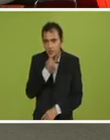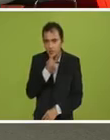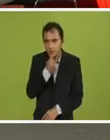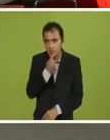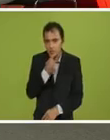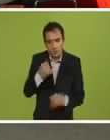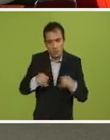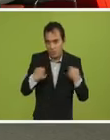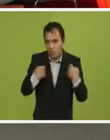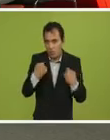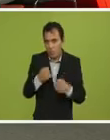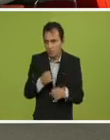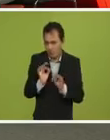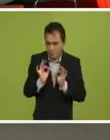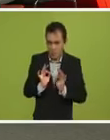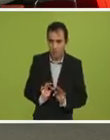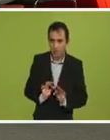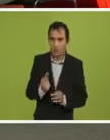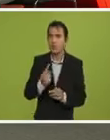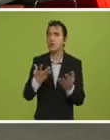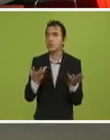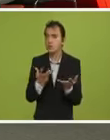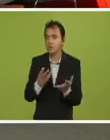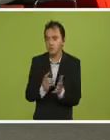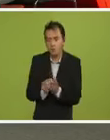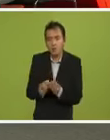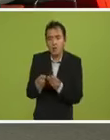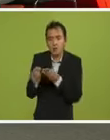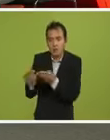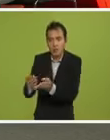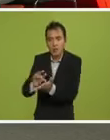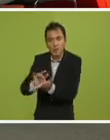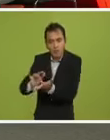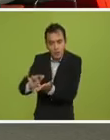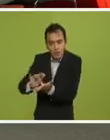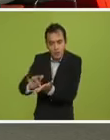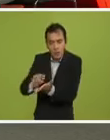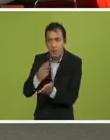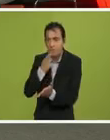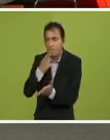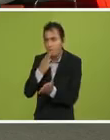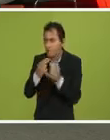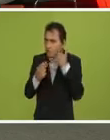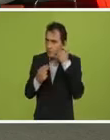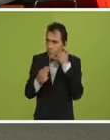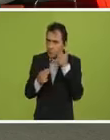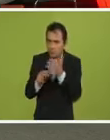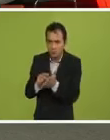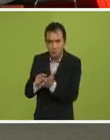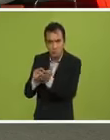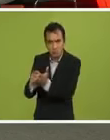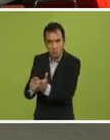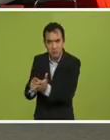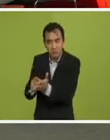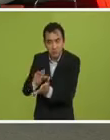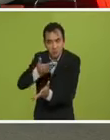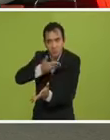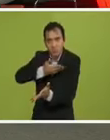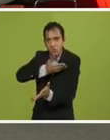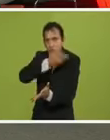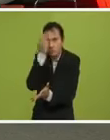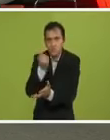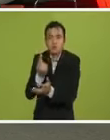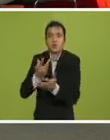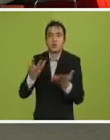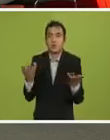o la jovencita, esté tranquilo, ¿qué hacemos? Pues le damos la tableta, le damos el celular. Y es ahí donde no tenemos ni idea en lo que